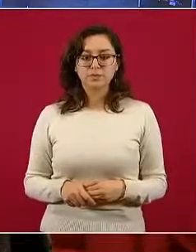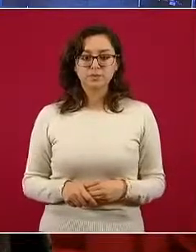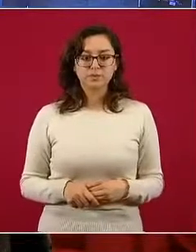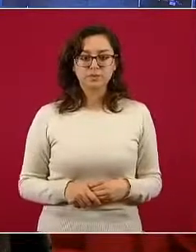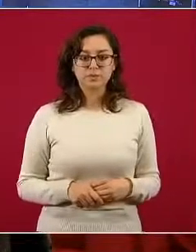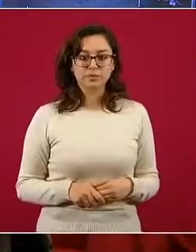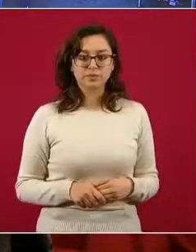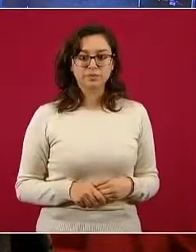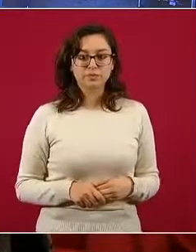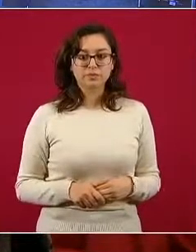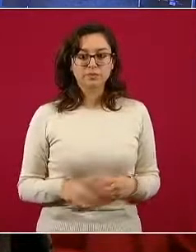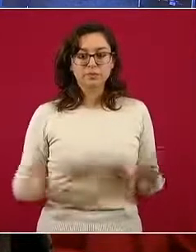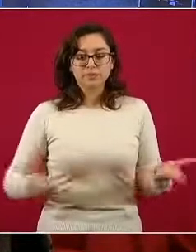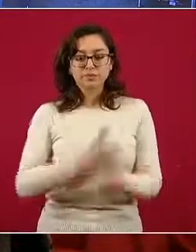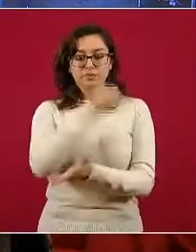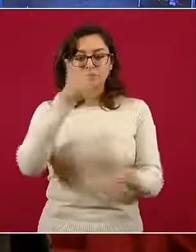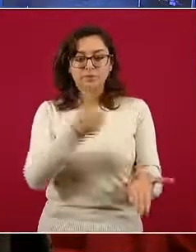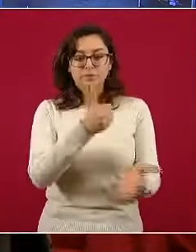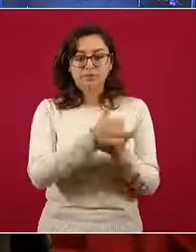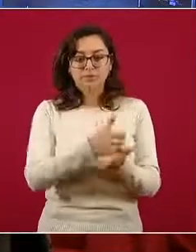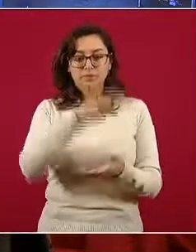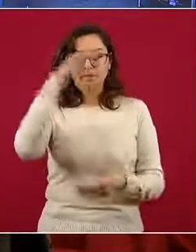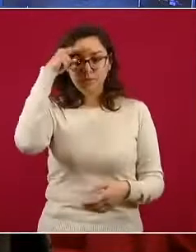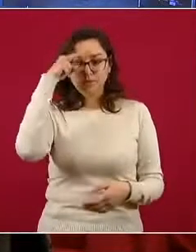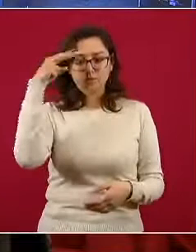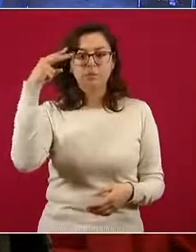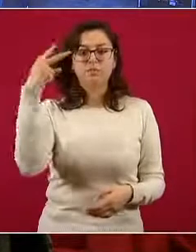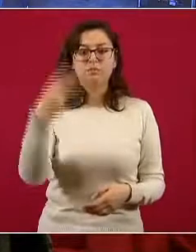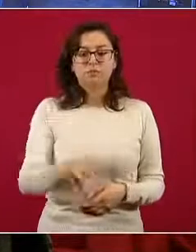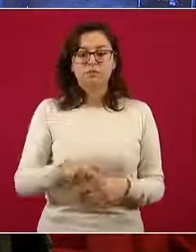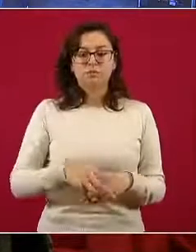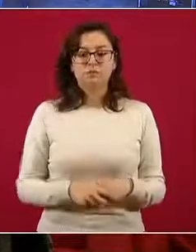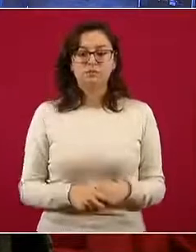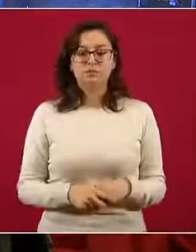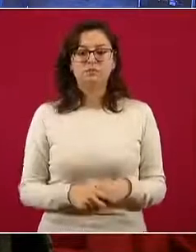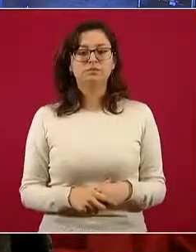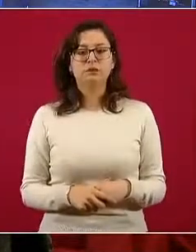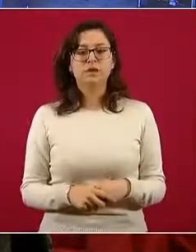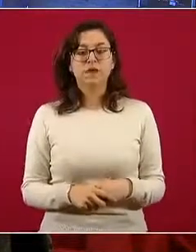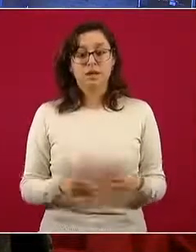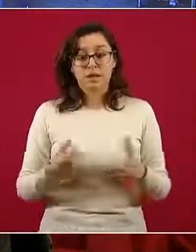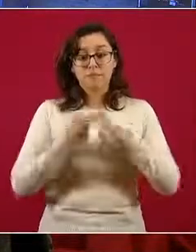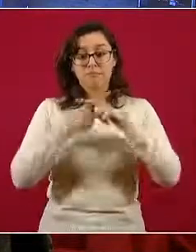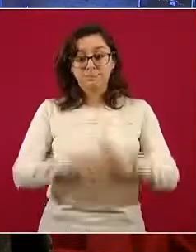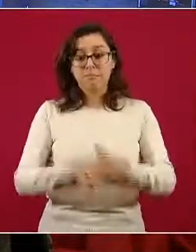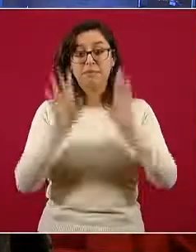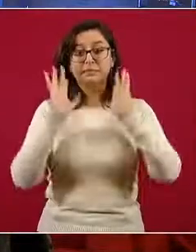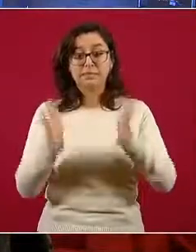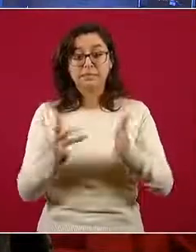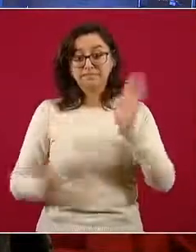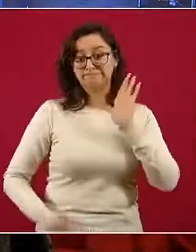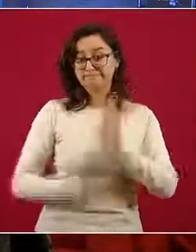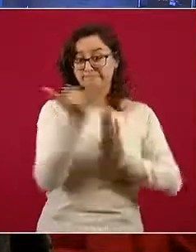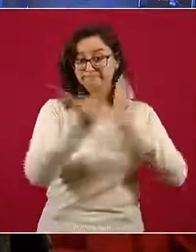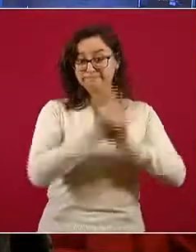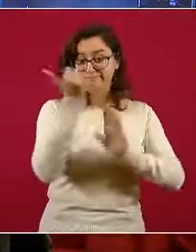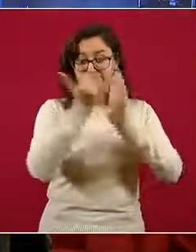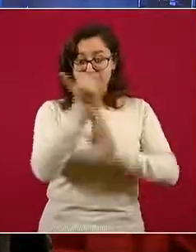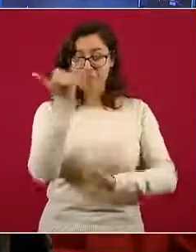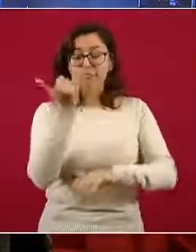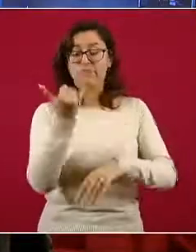Ciudad de México, armado del hospital móvil. Aquí una imagen